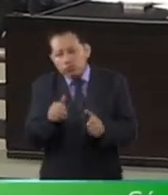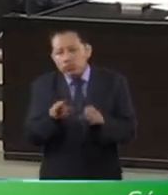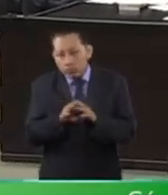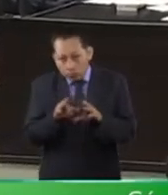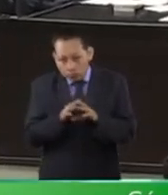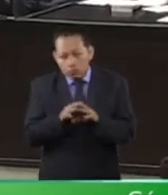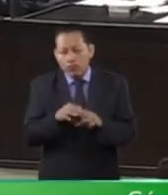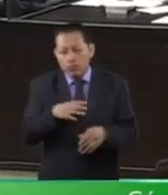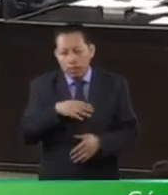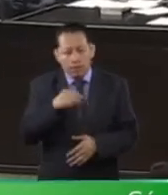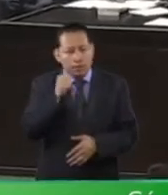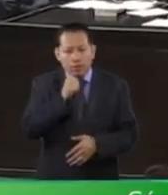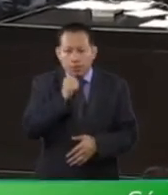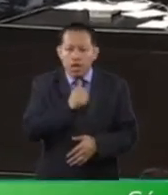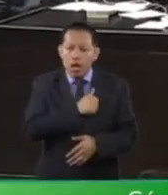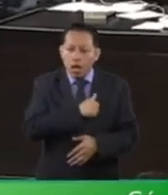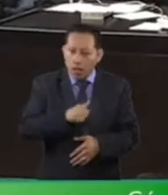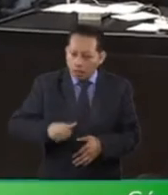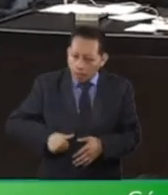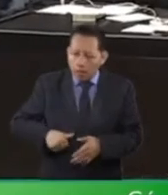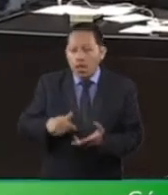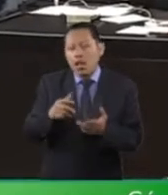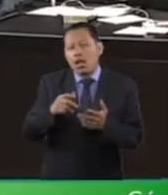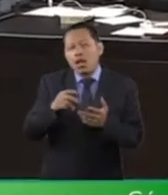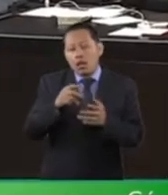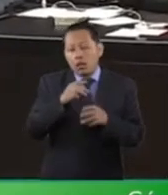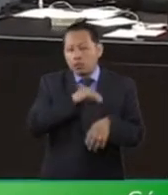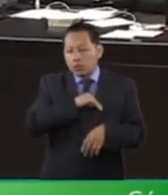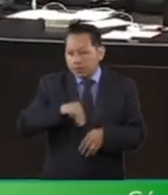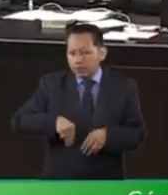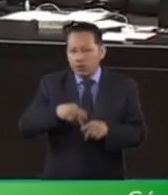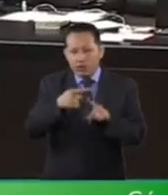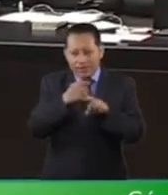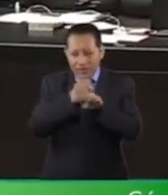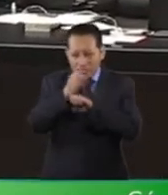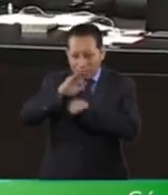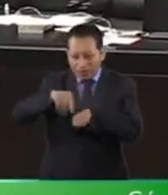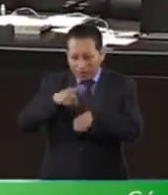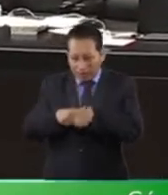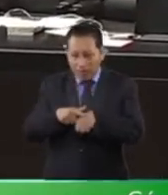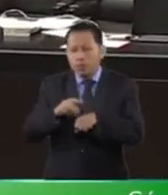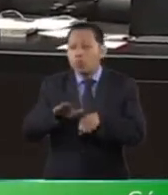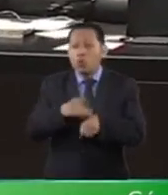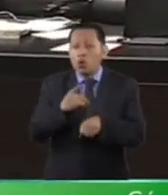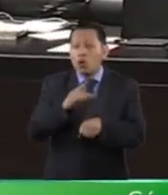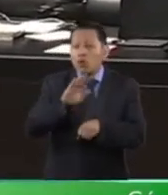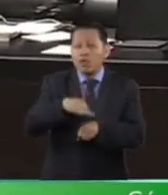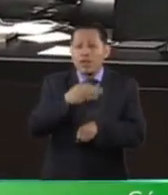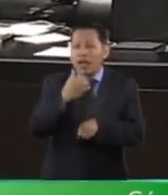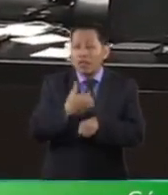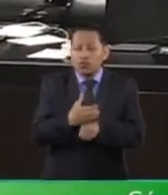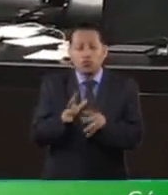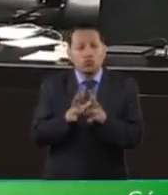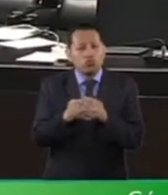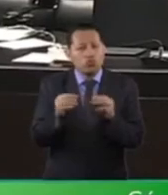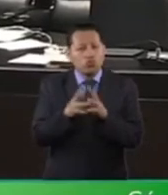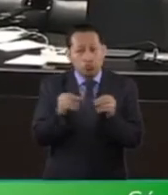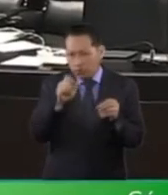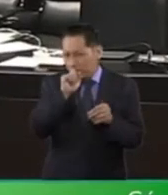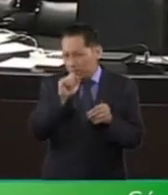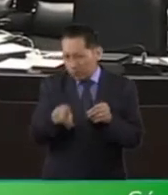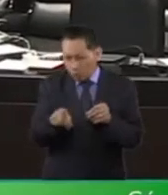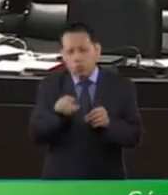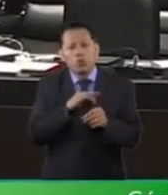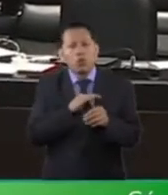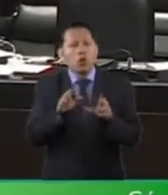las alcaldías o las entidades federativas ante la ausencia de la federación, que usa la máxima